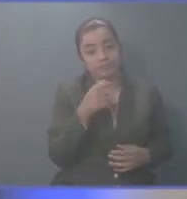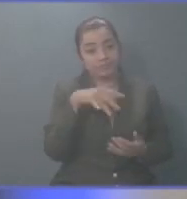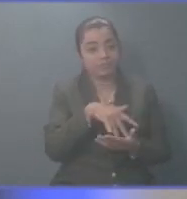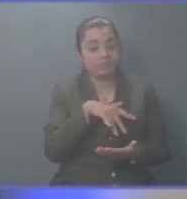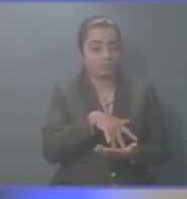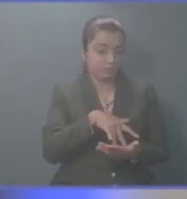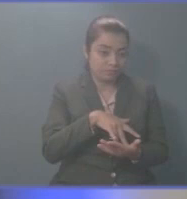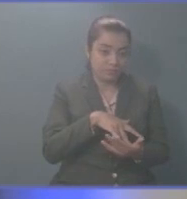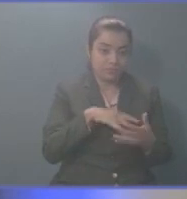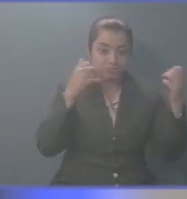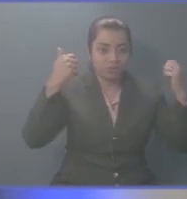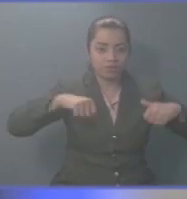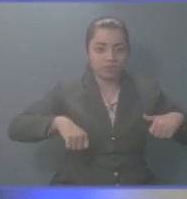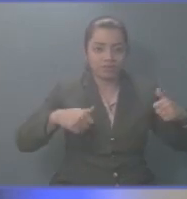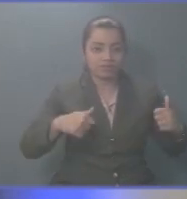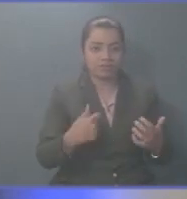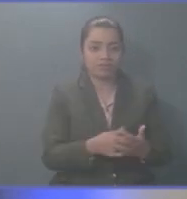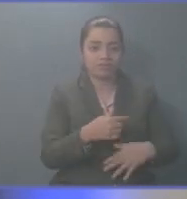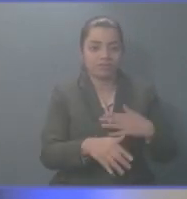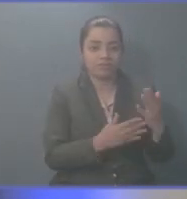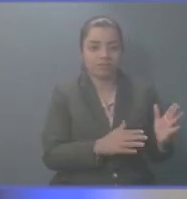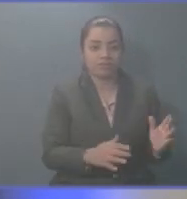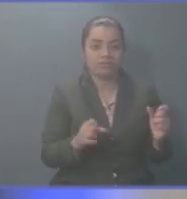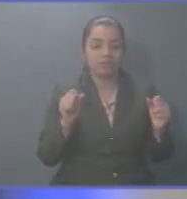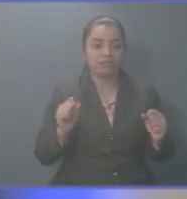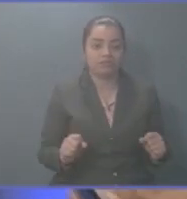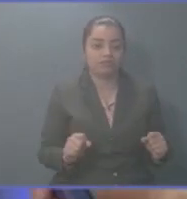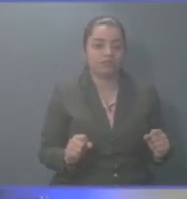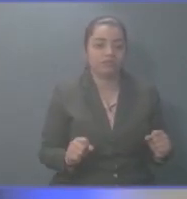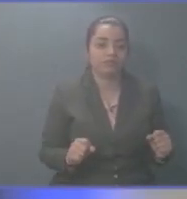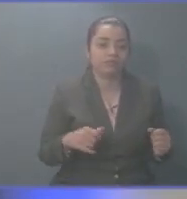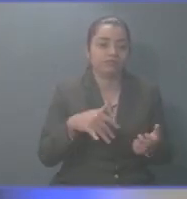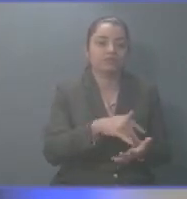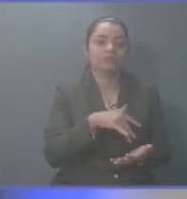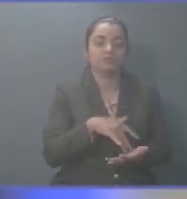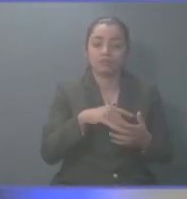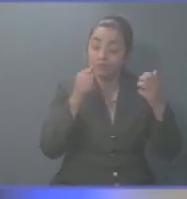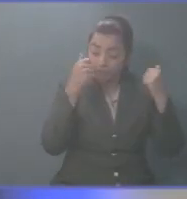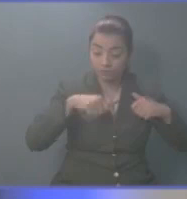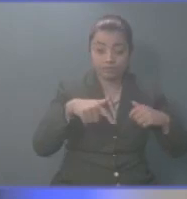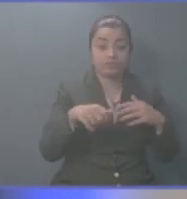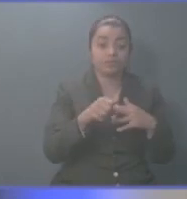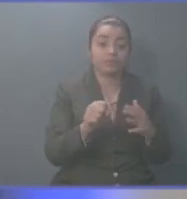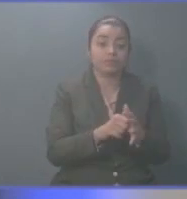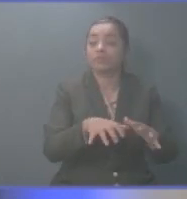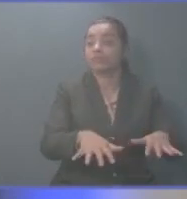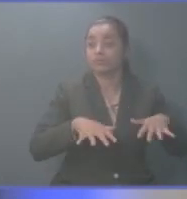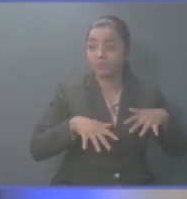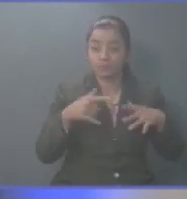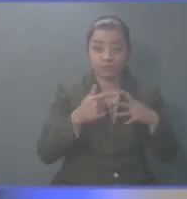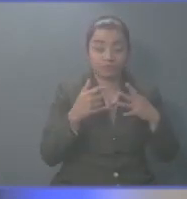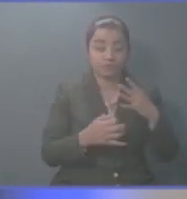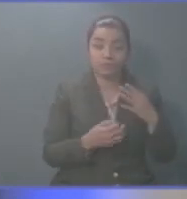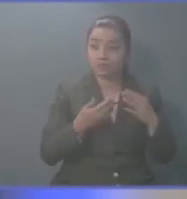no solo se trata de aprobar una ley de agua, porque tú no le vas a garantizar a la población que el jueves aprobamos en la plenaria la ley de